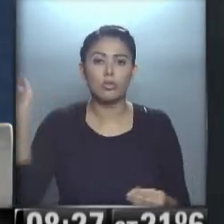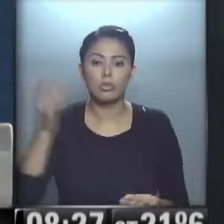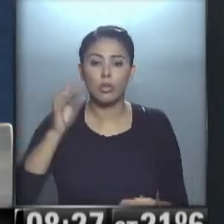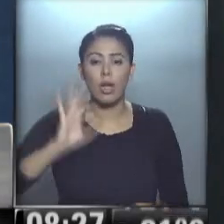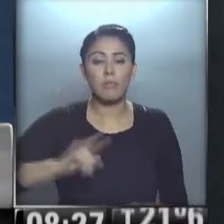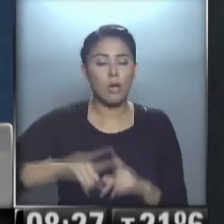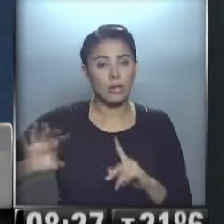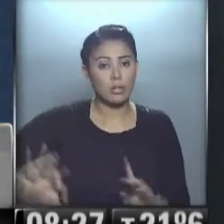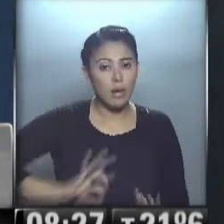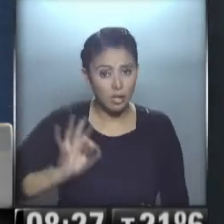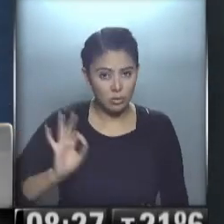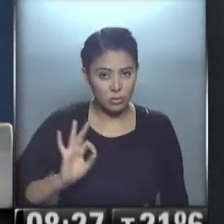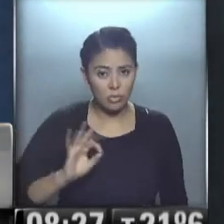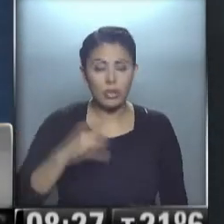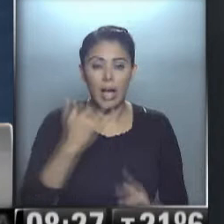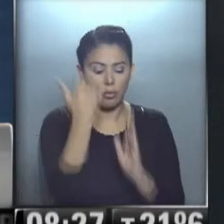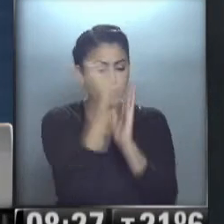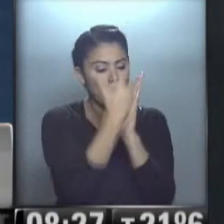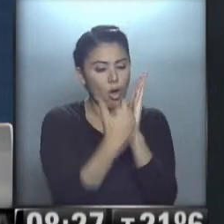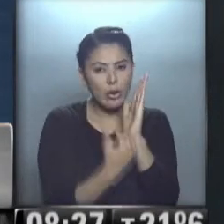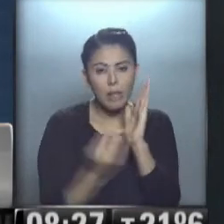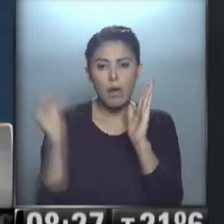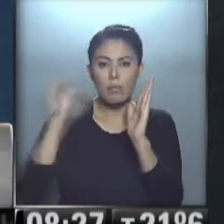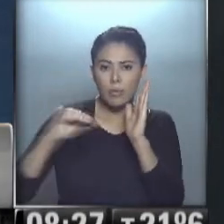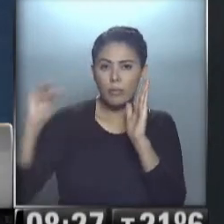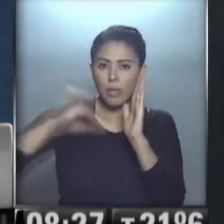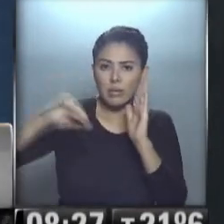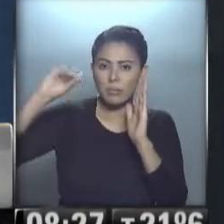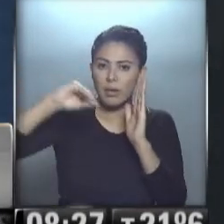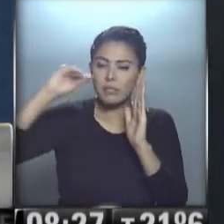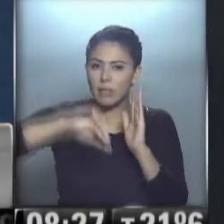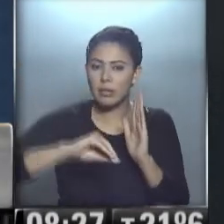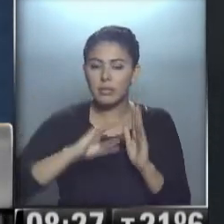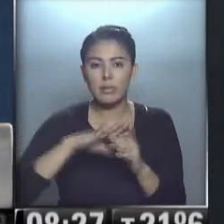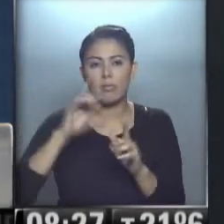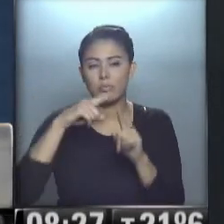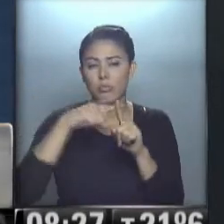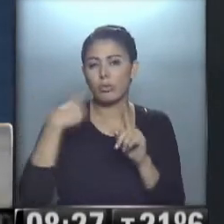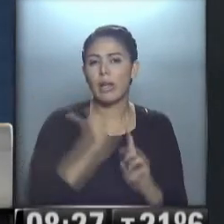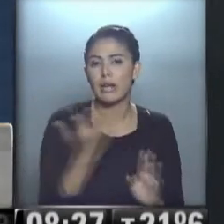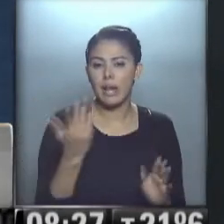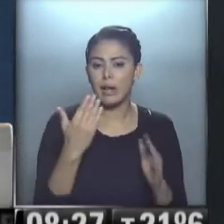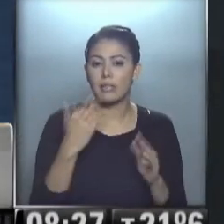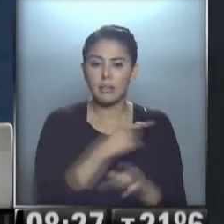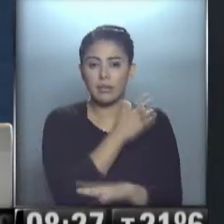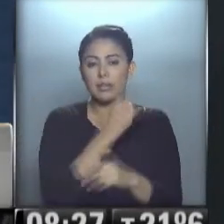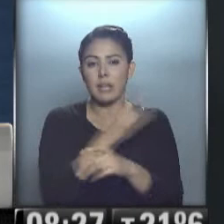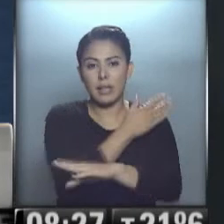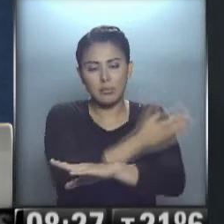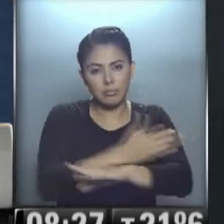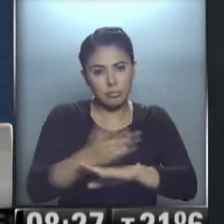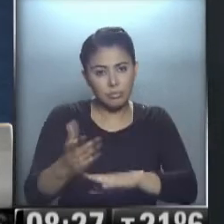anualizada, con un programa de incrementos que tiene que ver con una pauta de carácter general que se distribuye a través del tiempo y que